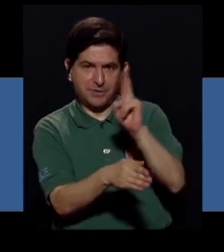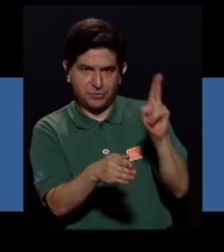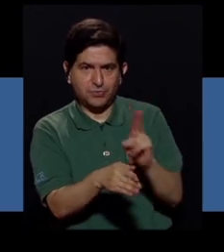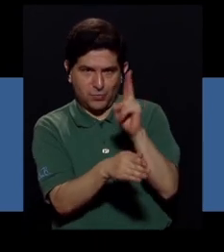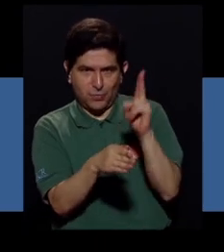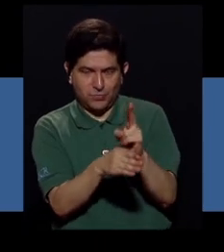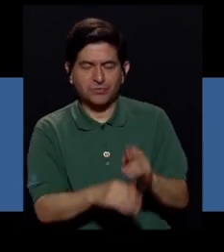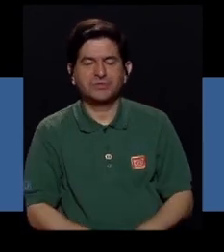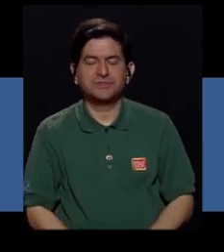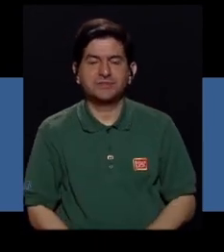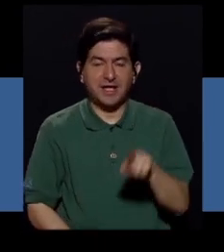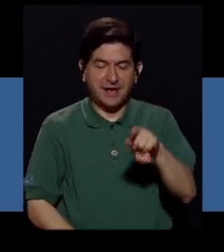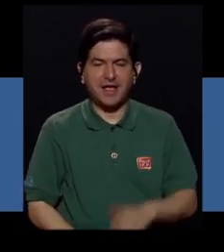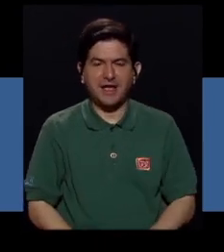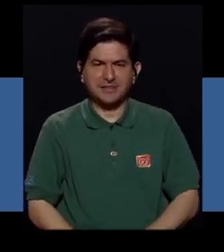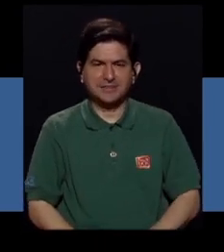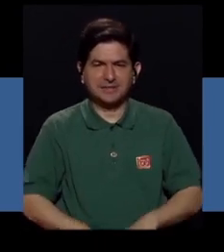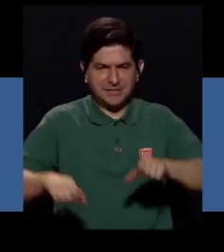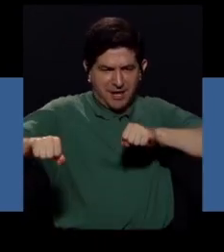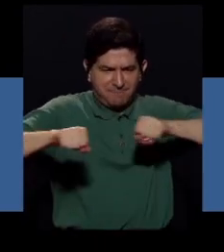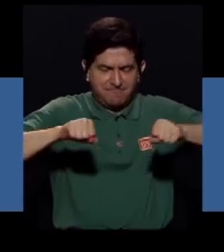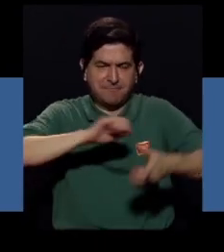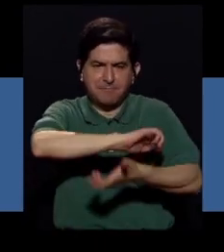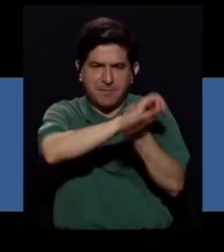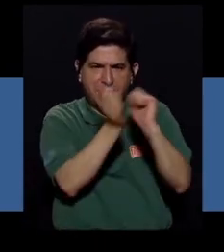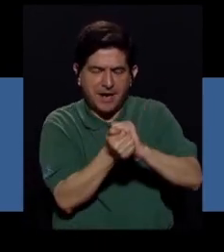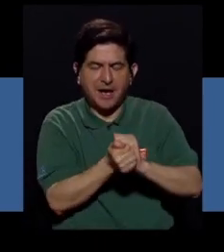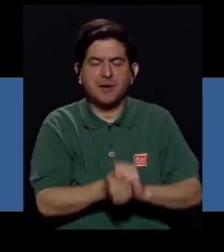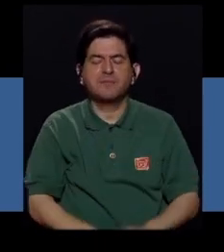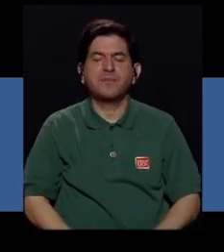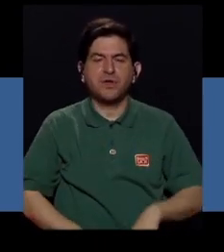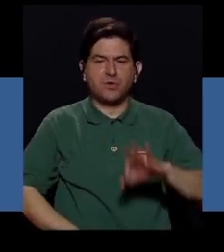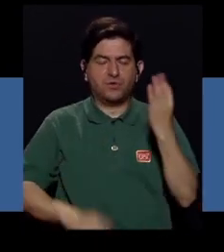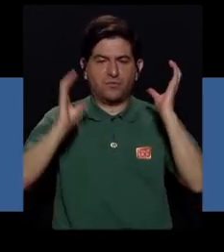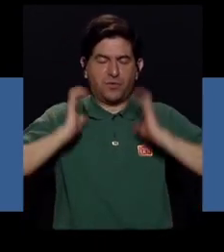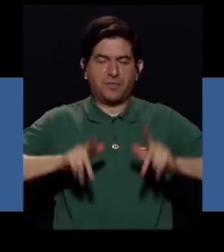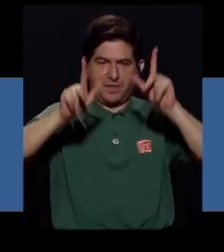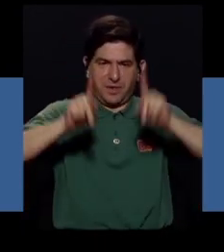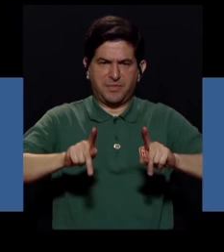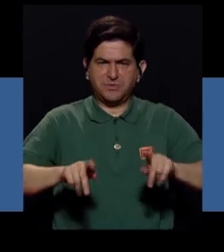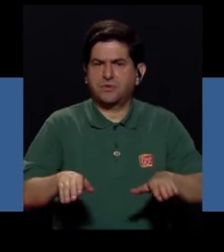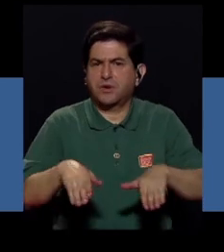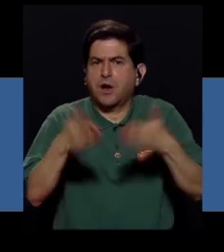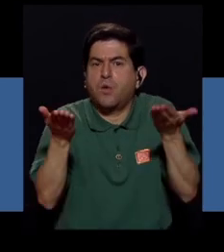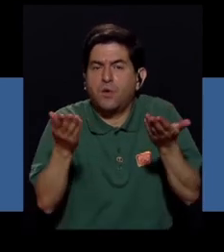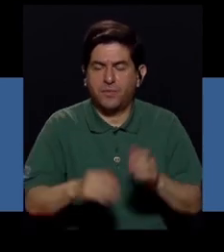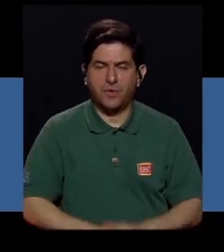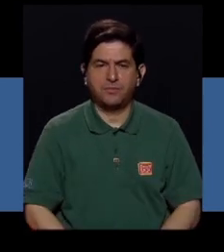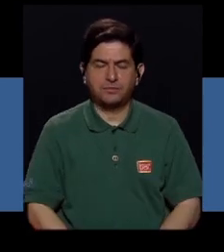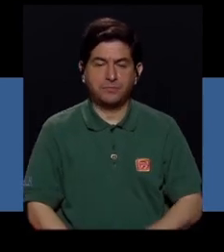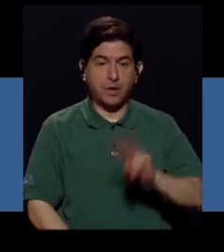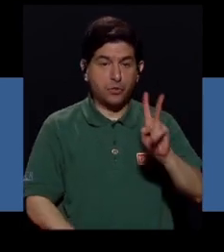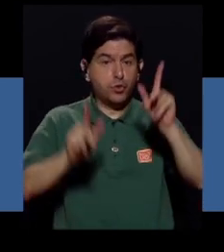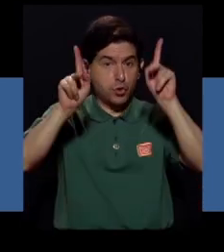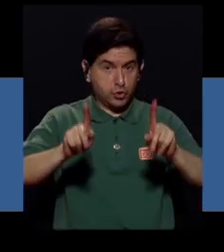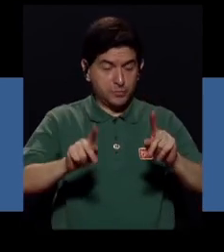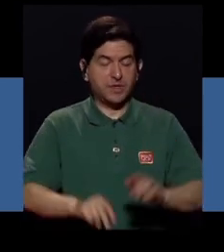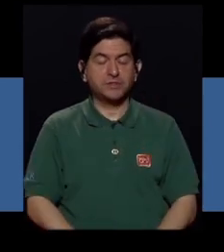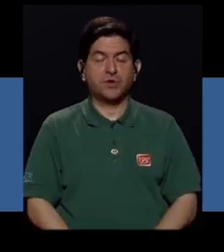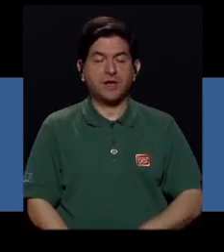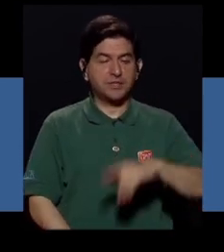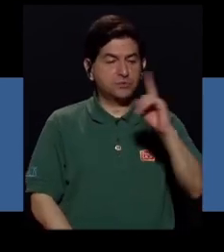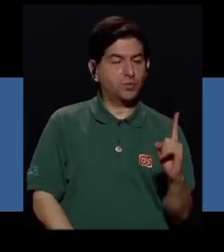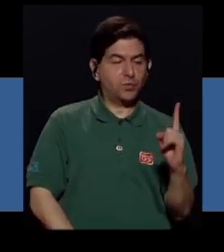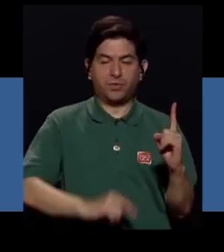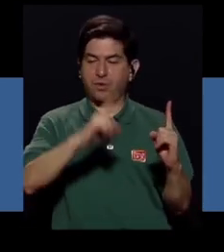utilizar la sábana de tratamiento para hacer un cambio de posición en la persona. ¿Cómo? Bueno, si somos dos personas, vamos a tener